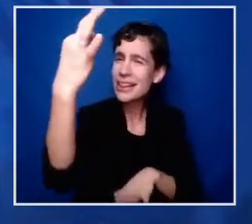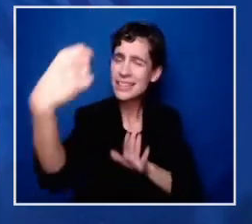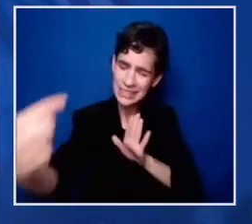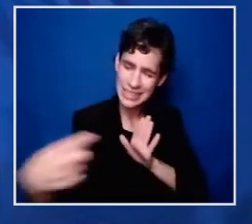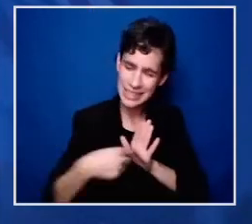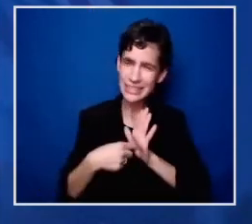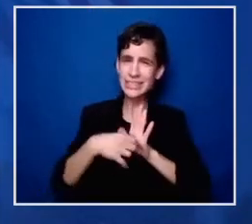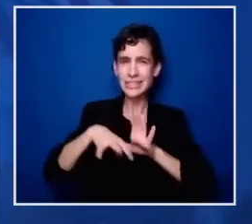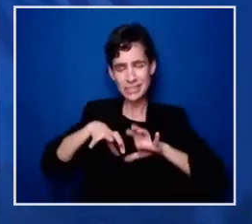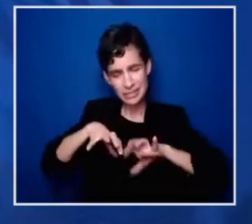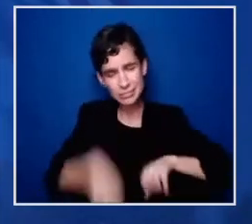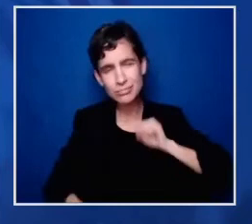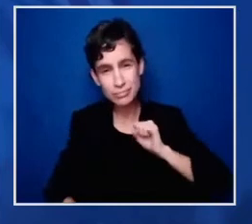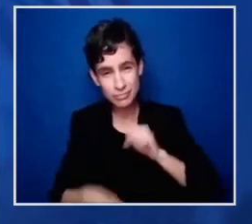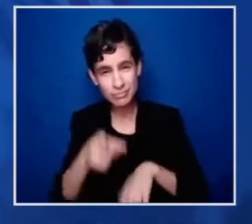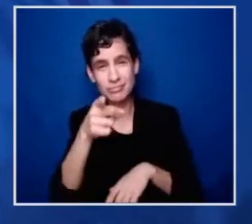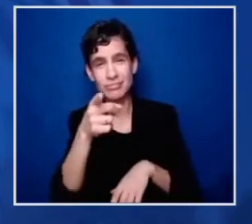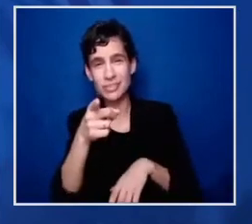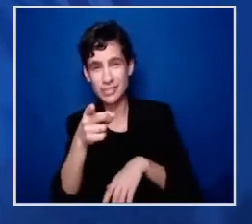muerte.